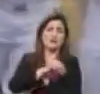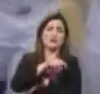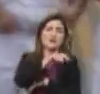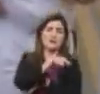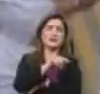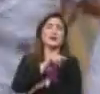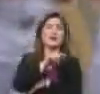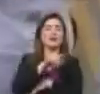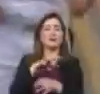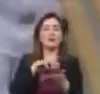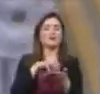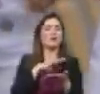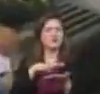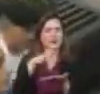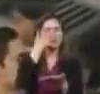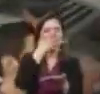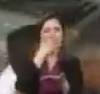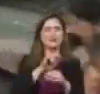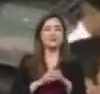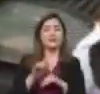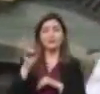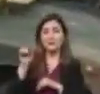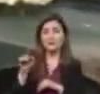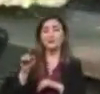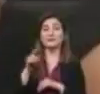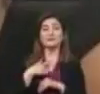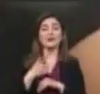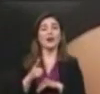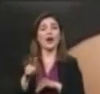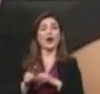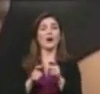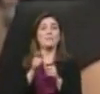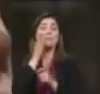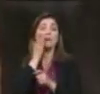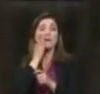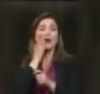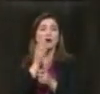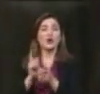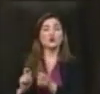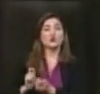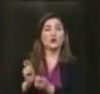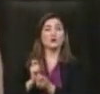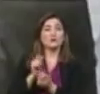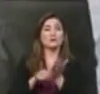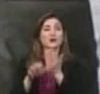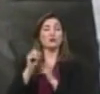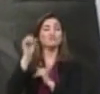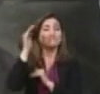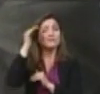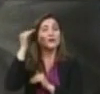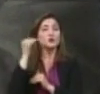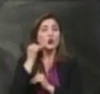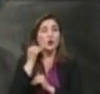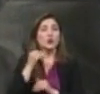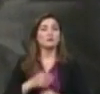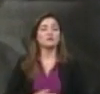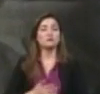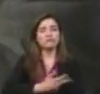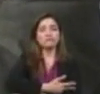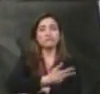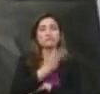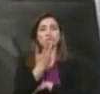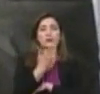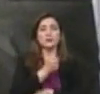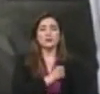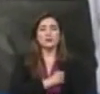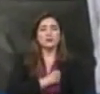el cabo segundo Jairo Sandoval, quien era jefe de hogar, sustento de su madre y dos hermanos menores. Declarar tres días de duelo